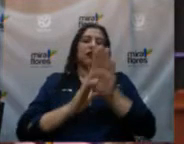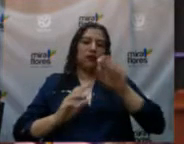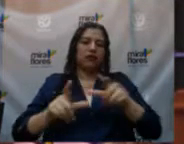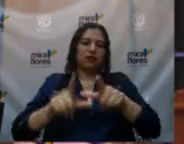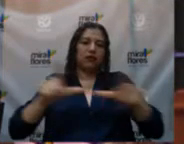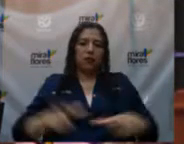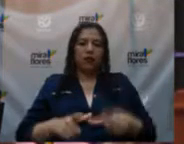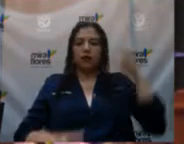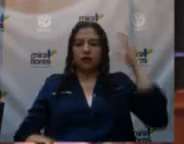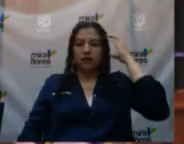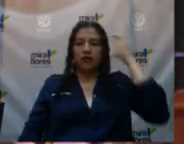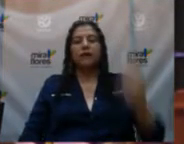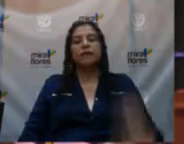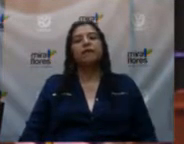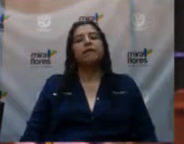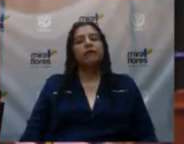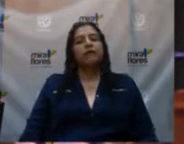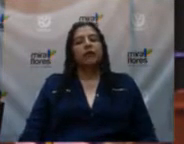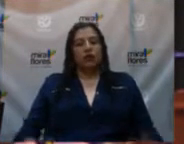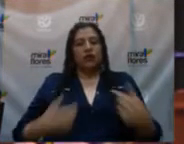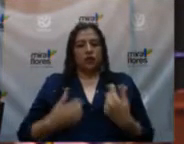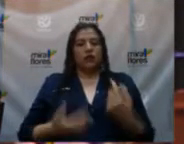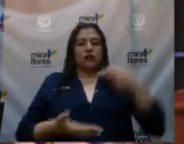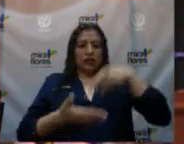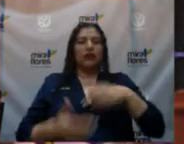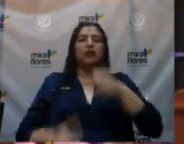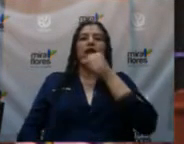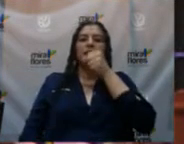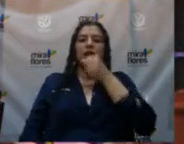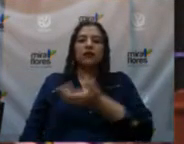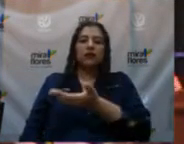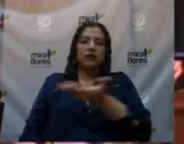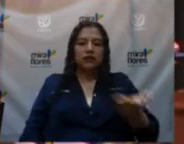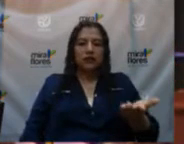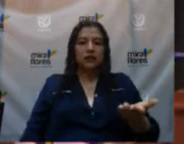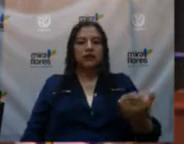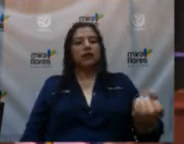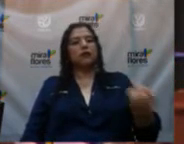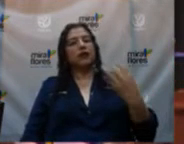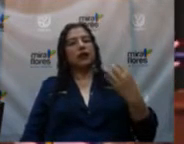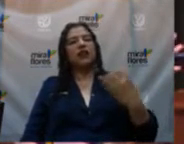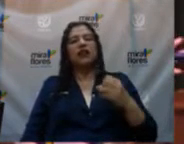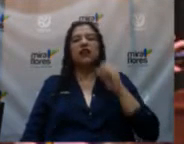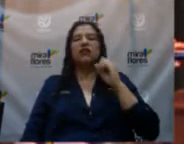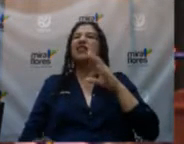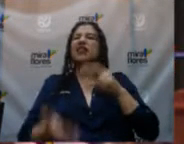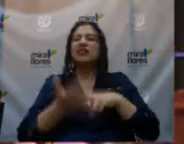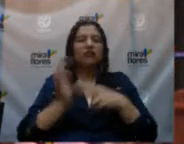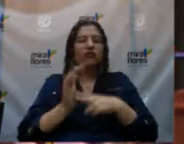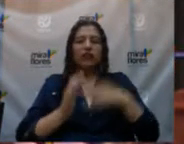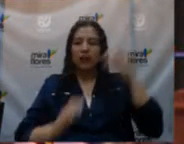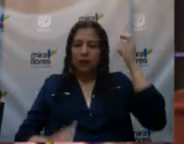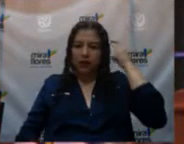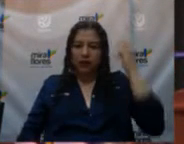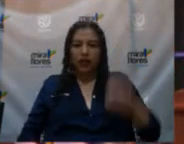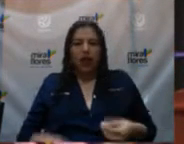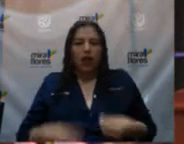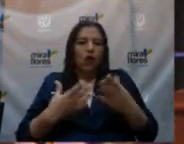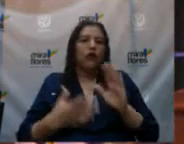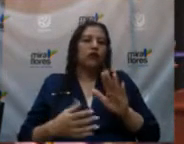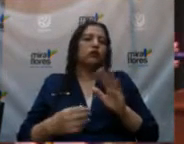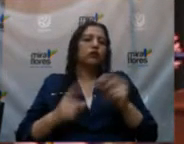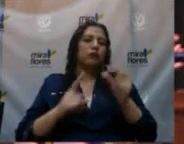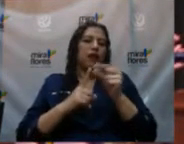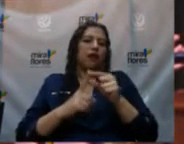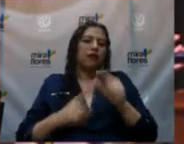comunidad. Estar aquí parado frente a ustedes cuando me dijeron, define al distrito o da tus palabras